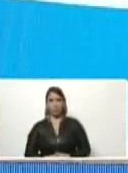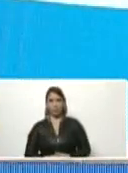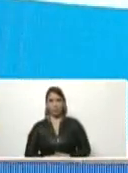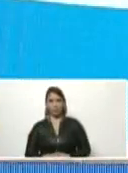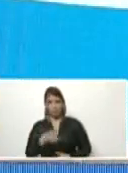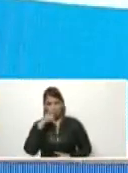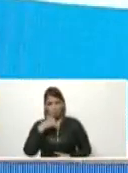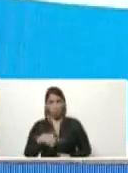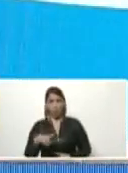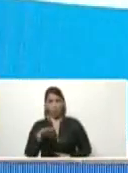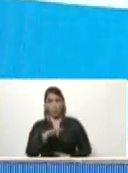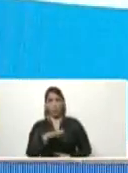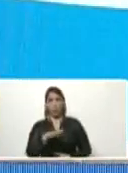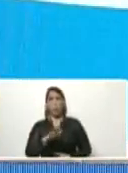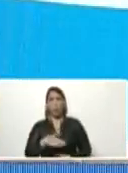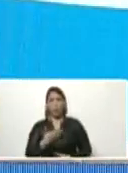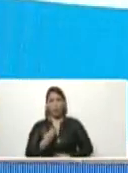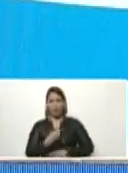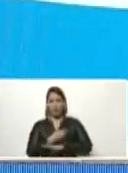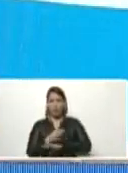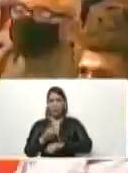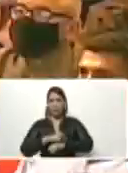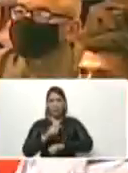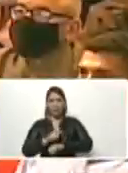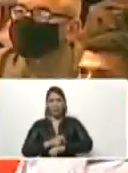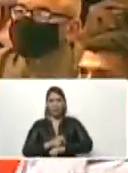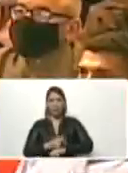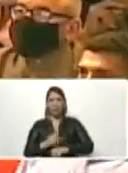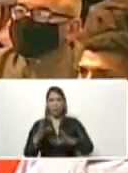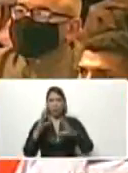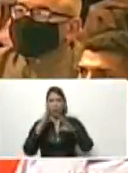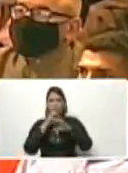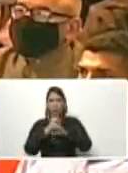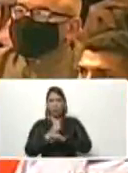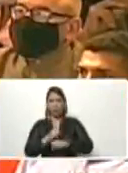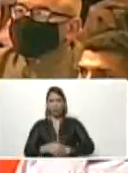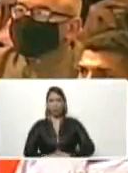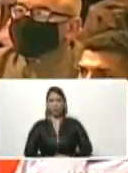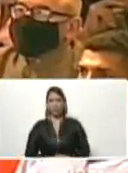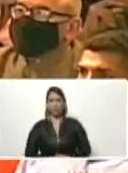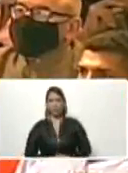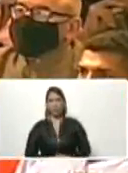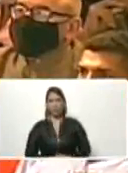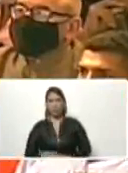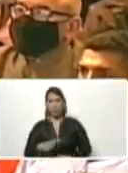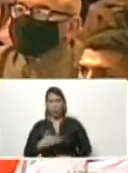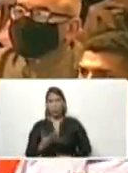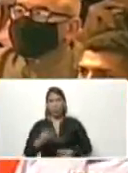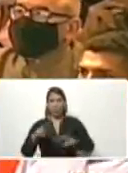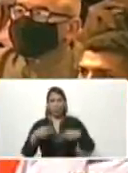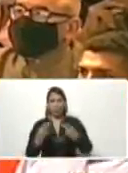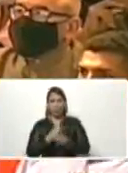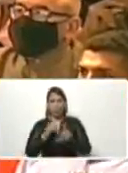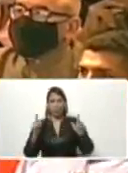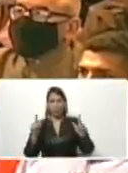pueblos pasar tiempos oscuros? ¿Podrá el neoliberalismo